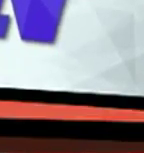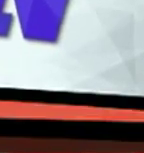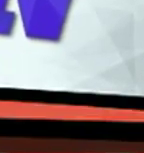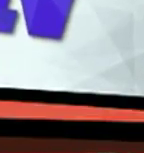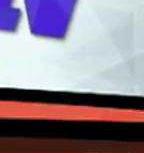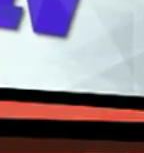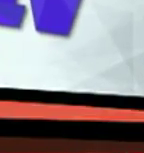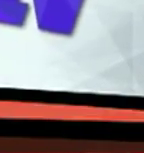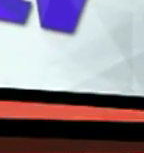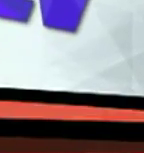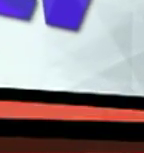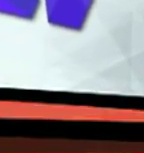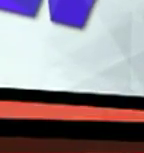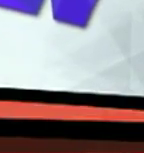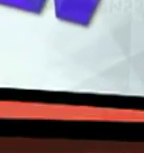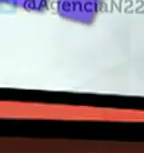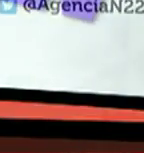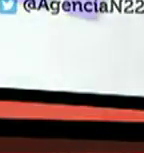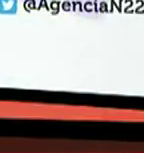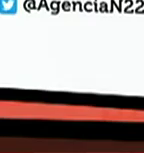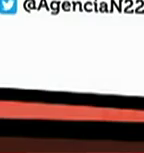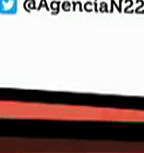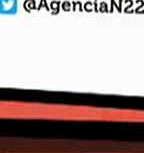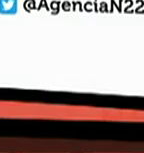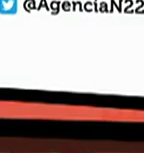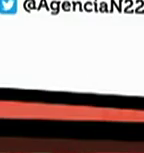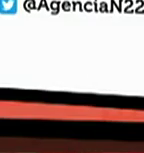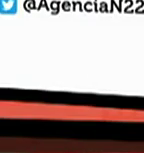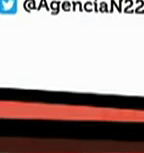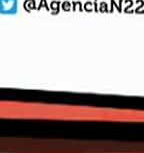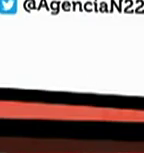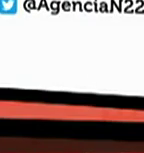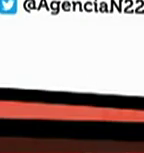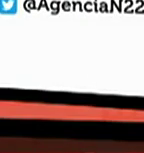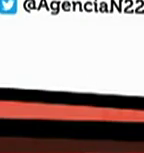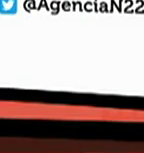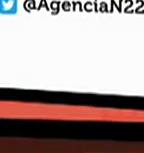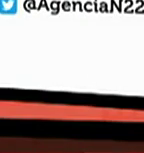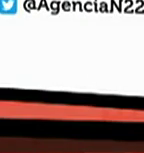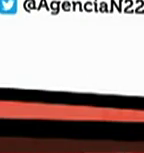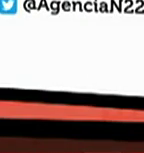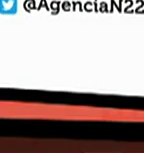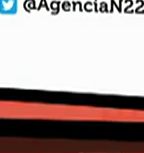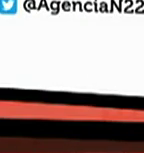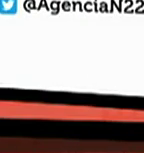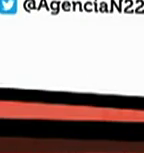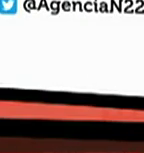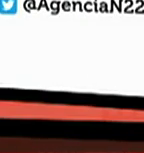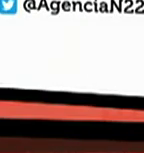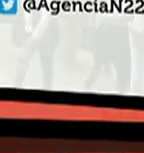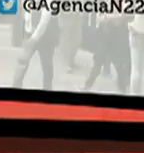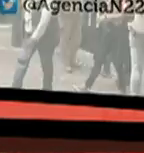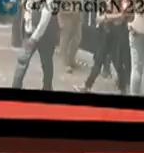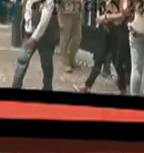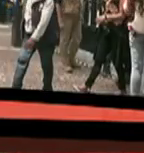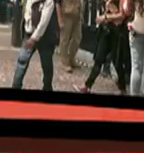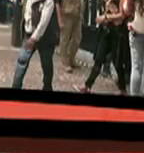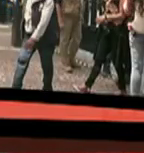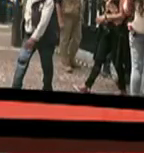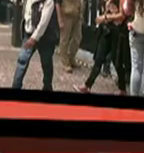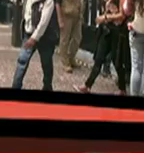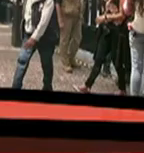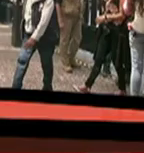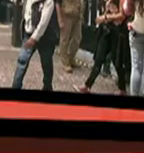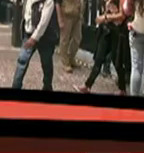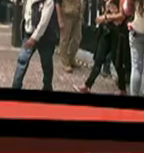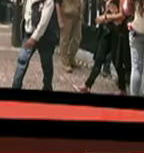al Día con lo más relevante de la información cultural. Comenzó el 12º Gran Remate de Libros del Auditorio Nacional, la ocasión